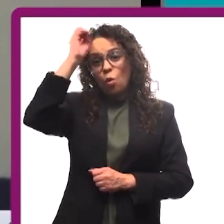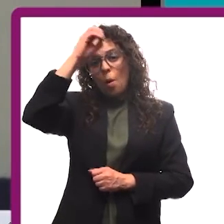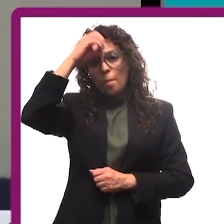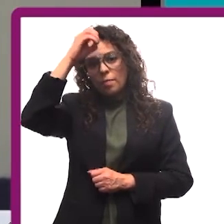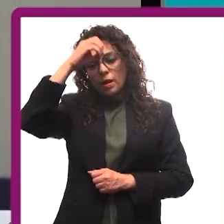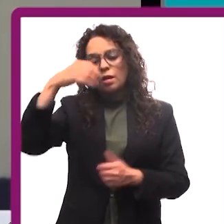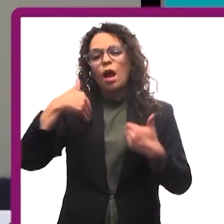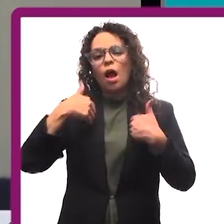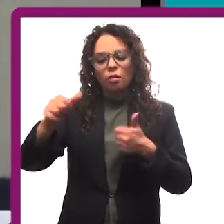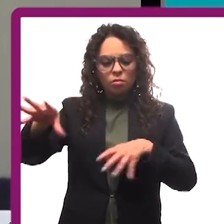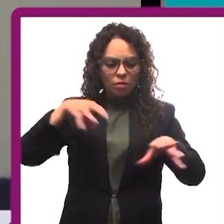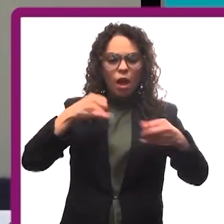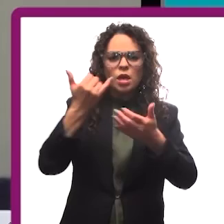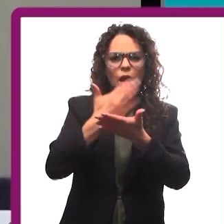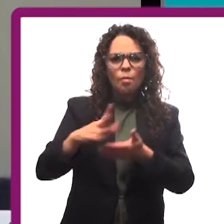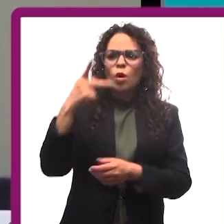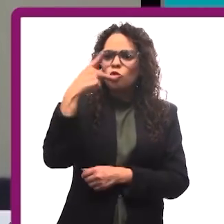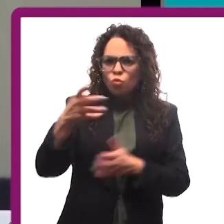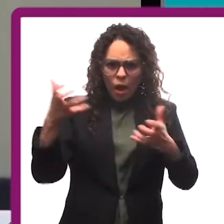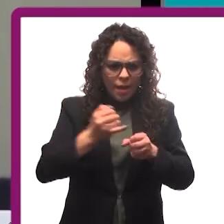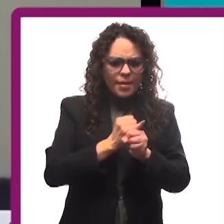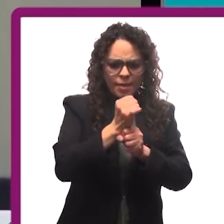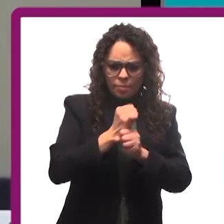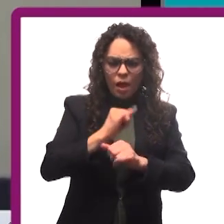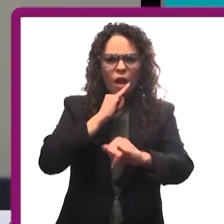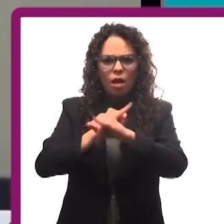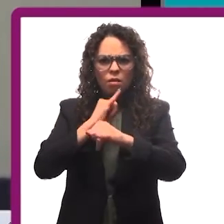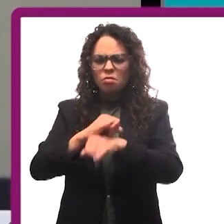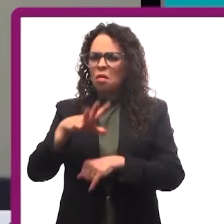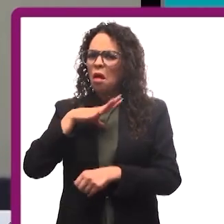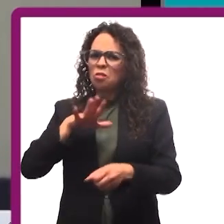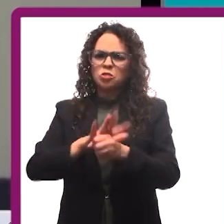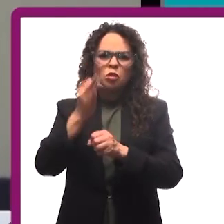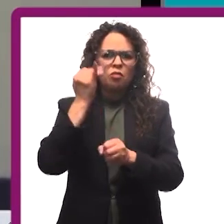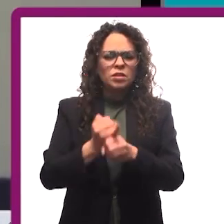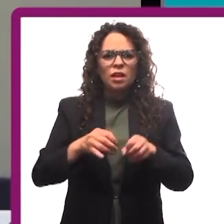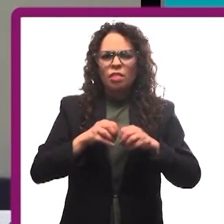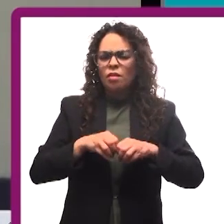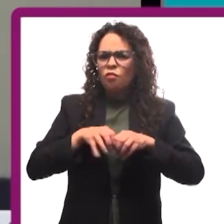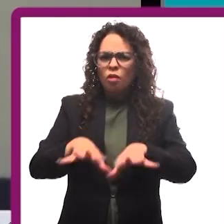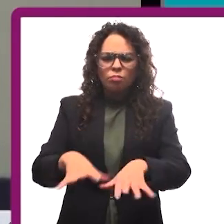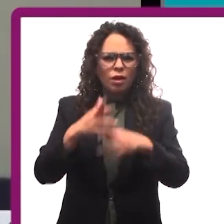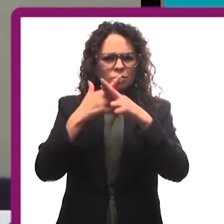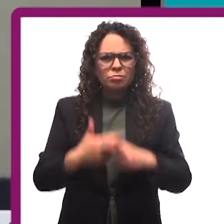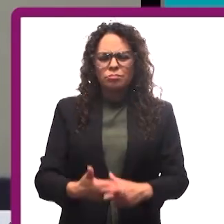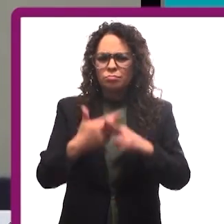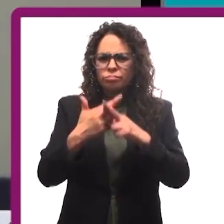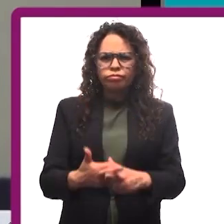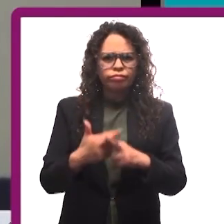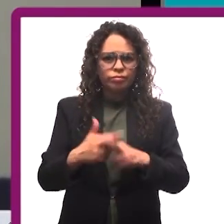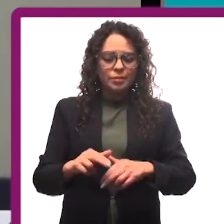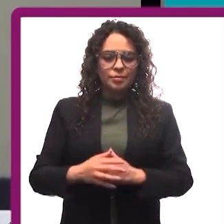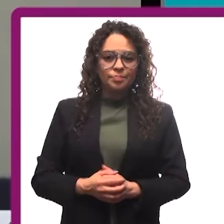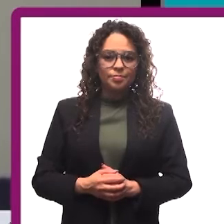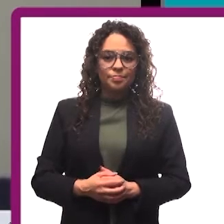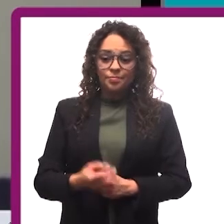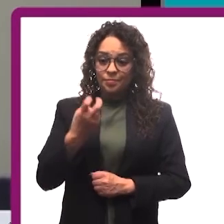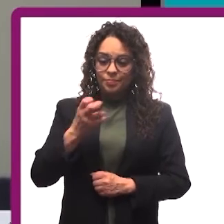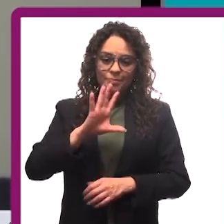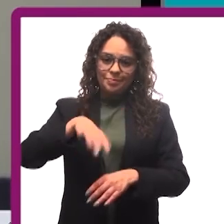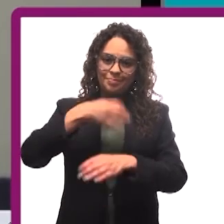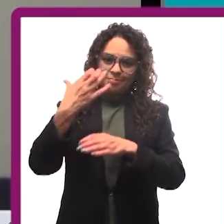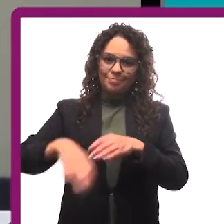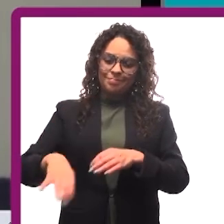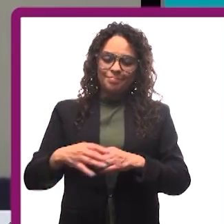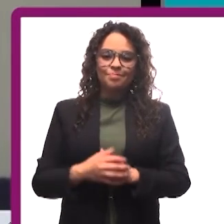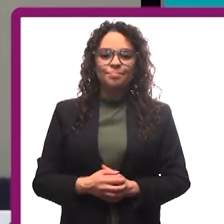ustedes investiguen por su lado. En internet pueden conseguir mucha información. Y pues ya con esto nos